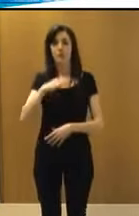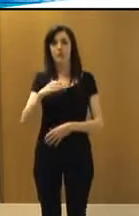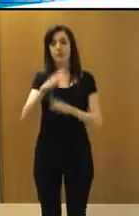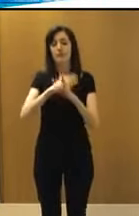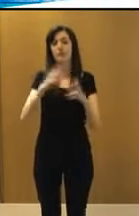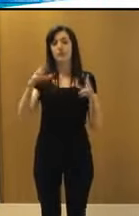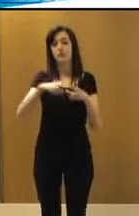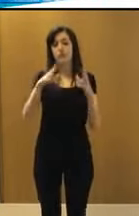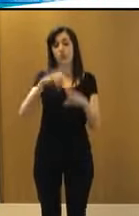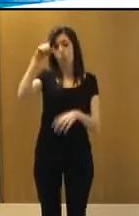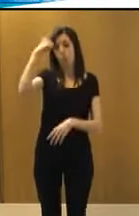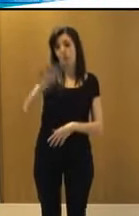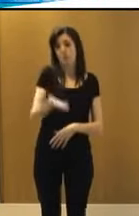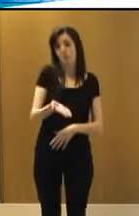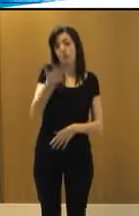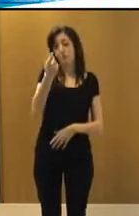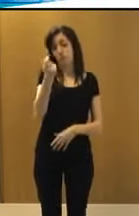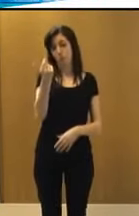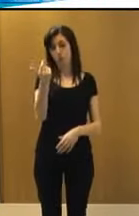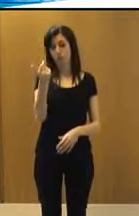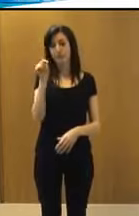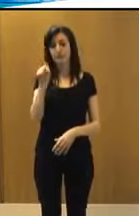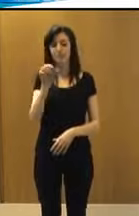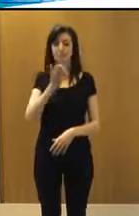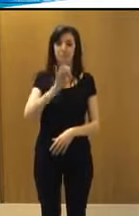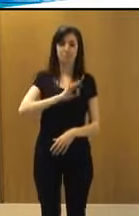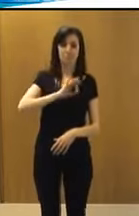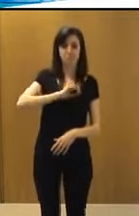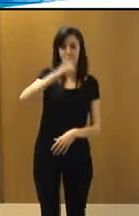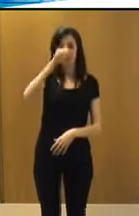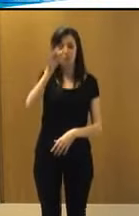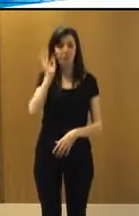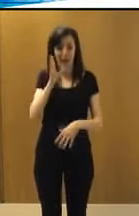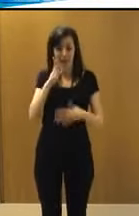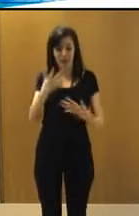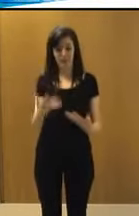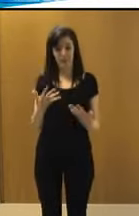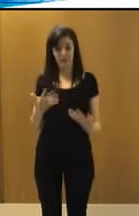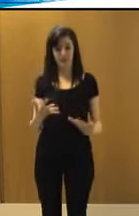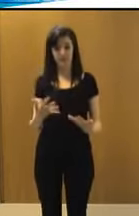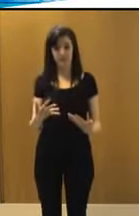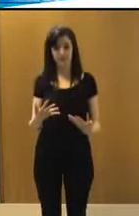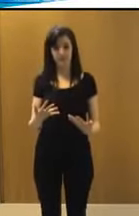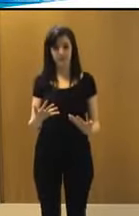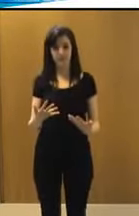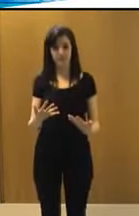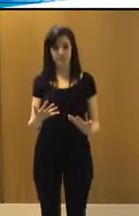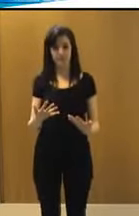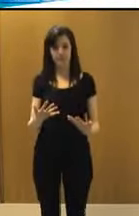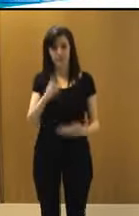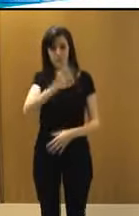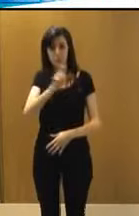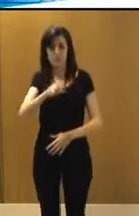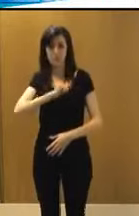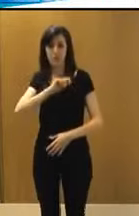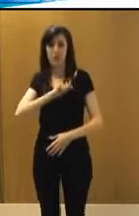cual a lo mejor el nivel sociocultural es un pelín más alto, pero este señor o señora de ahora es lo masivo